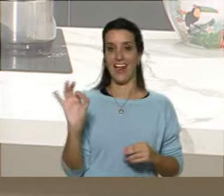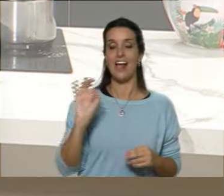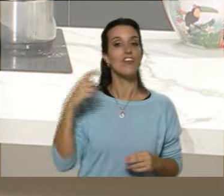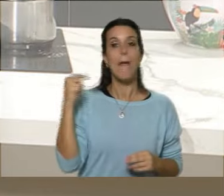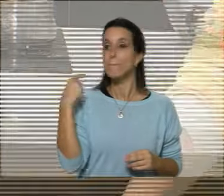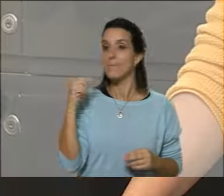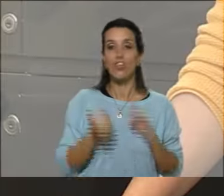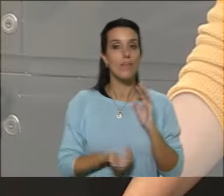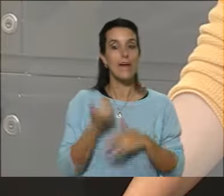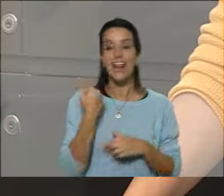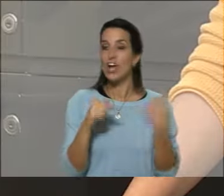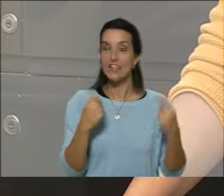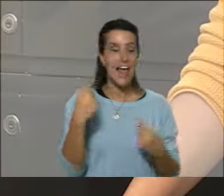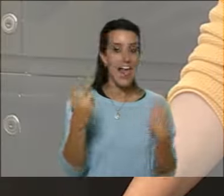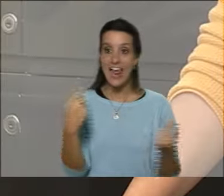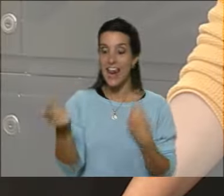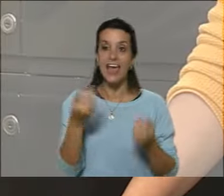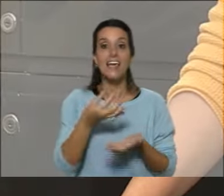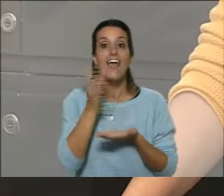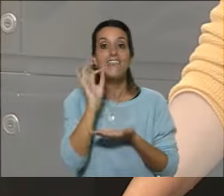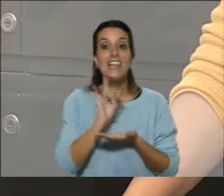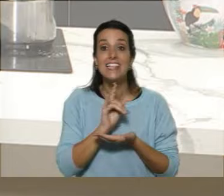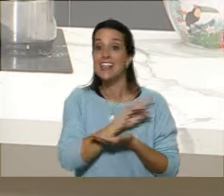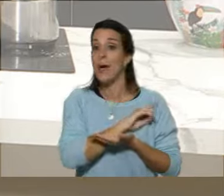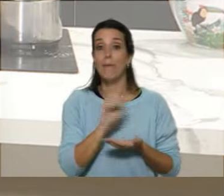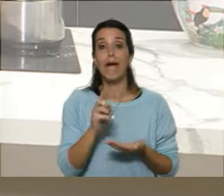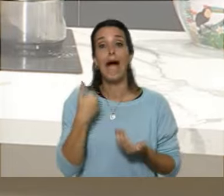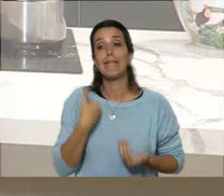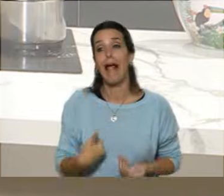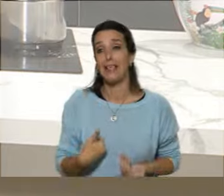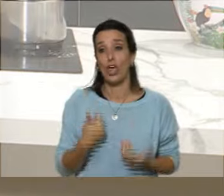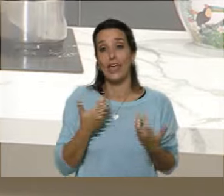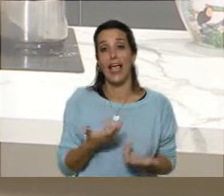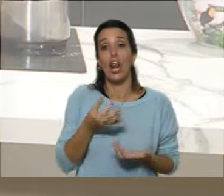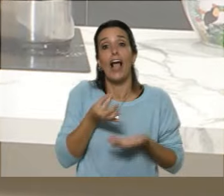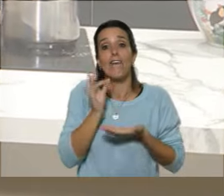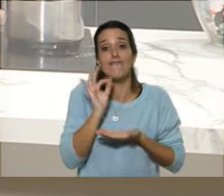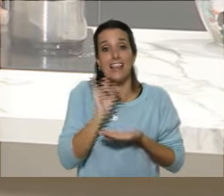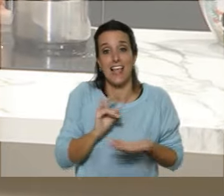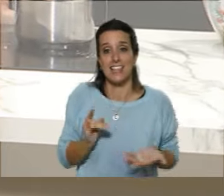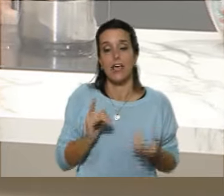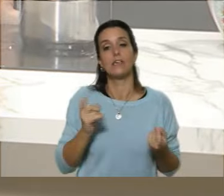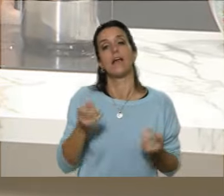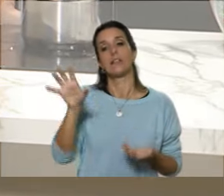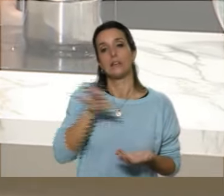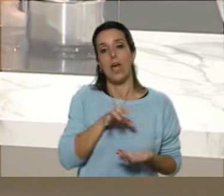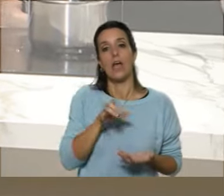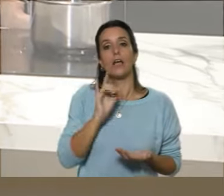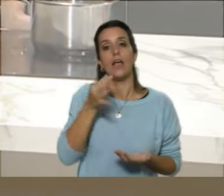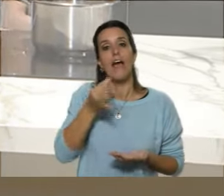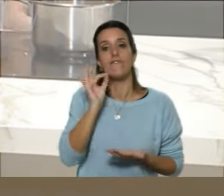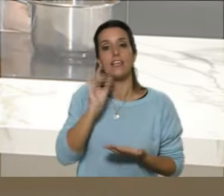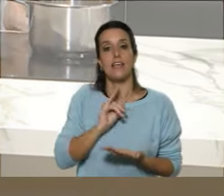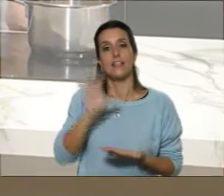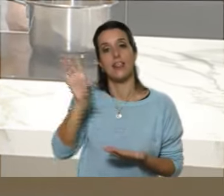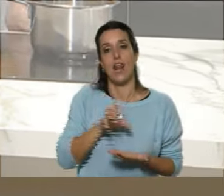hacer mucha cosa y no pude ni el café con leche. Lo estoy extrañando. Por eso robé mate. No, yo creo que tendríamos que traer acá un trocito de café con leche. No,